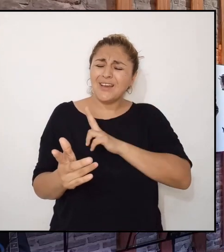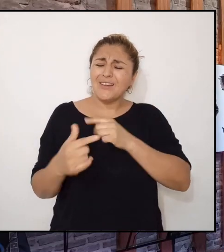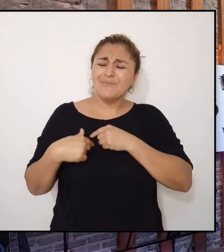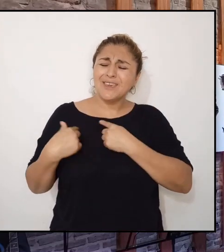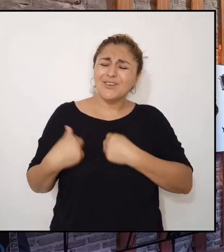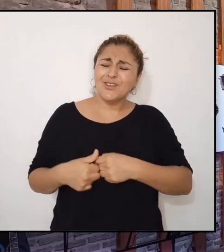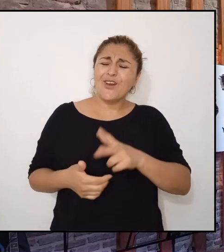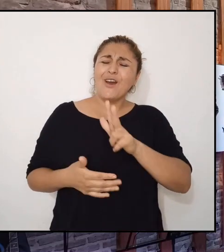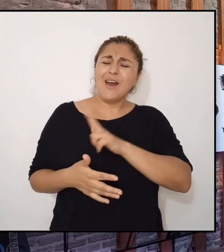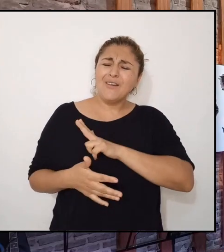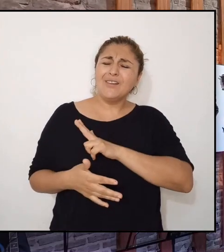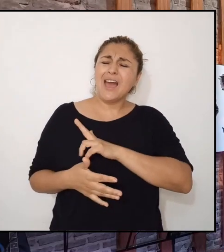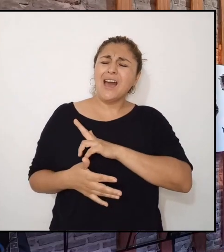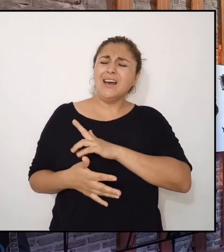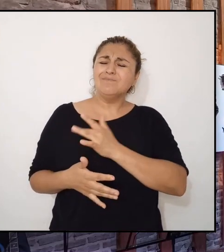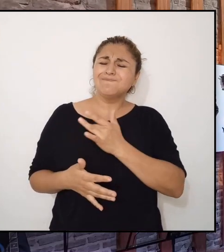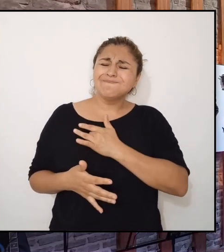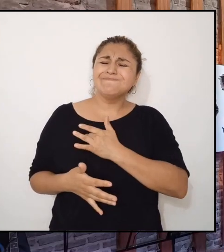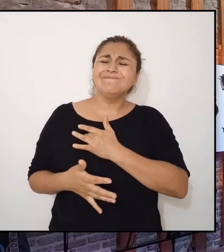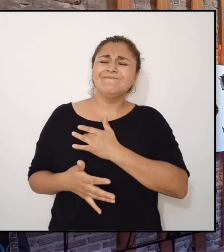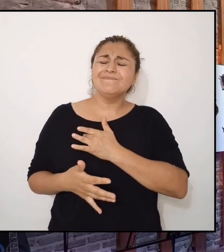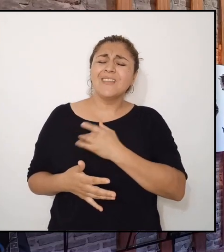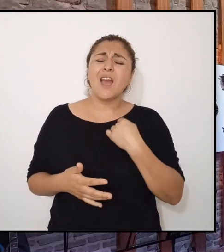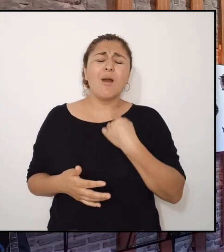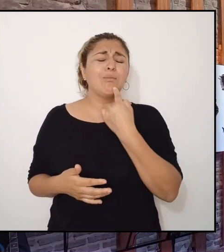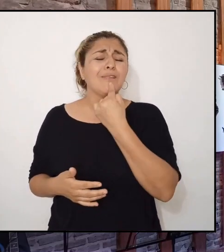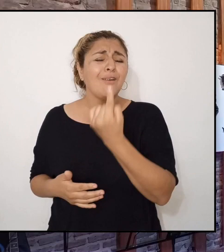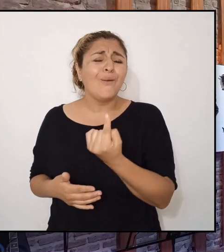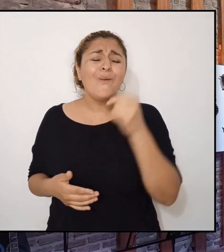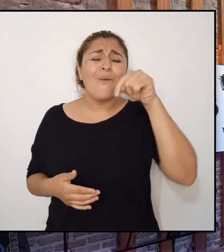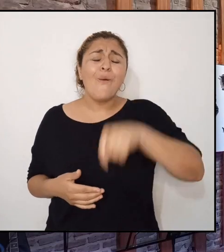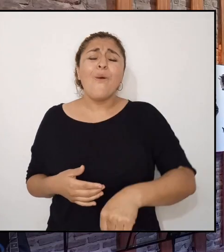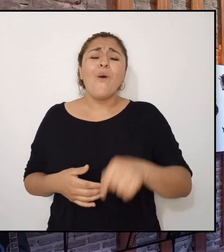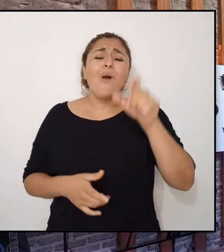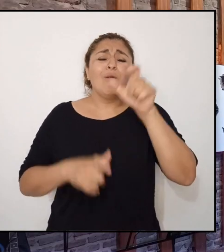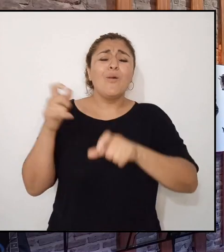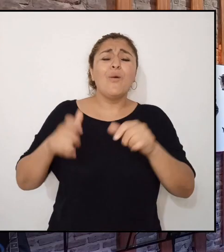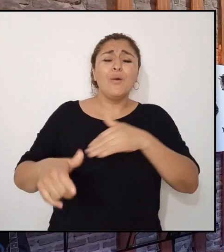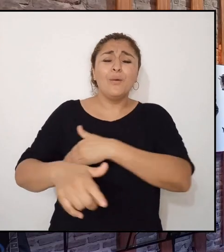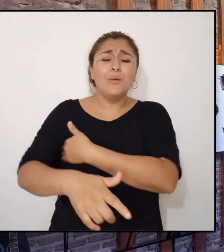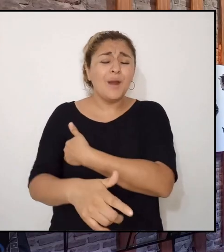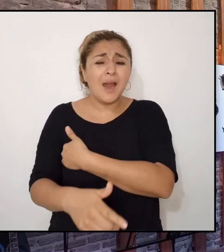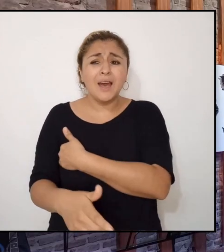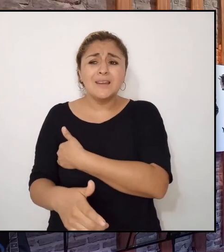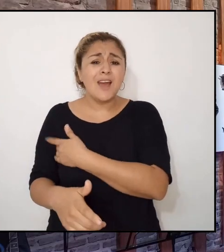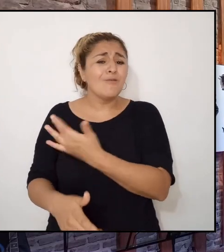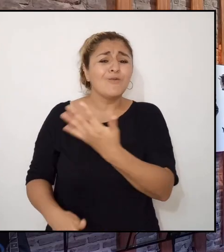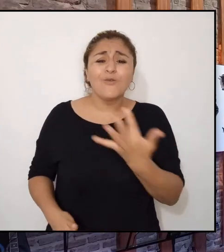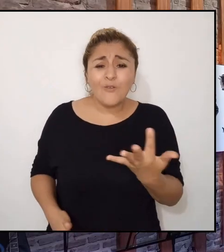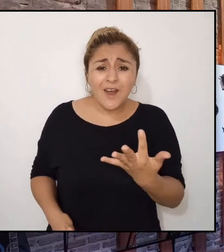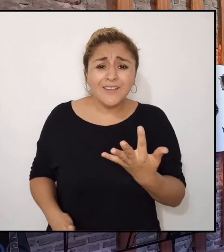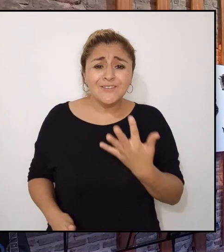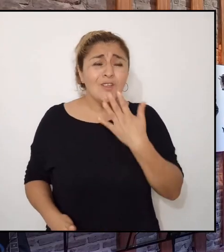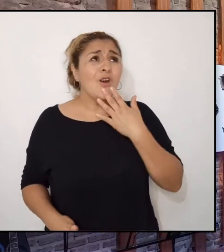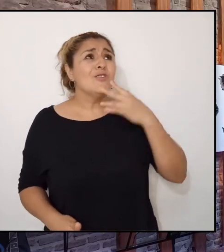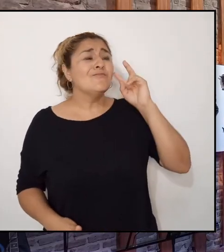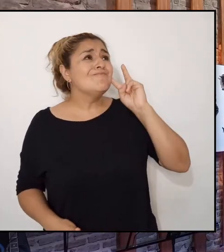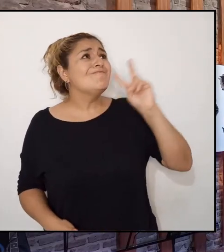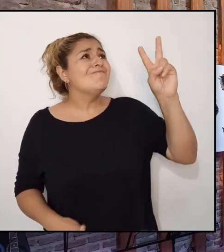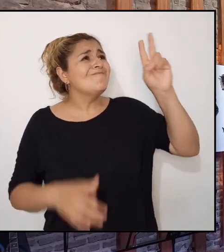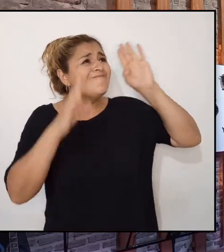hoy están maravillados por lo que Él es? No por lo que Él hace solamente, sino por lo que